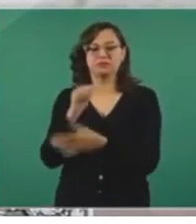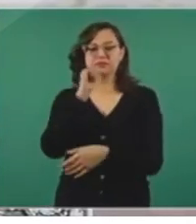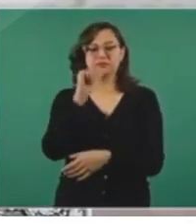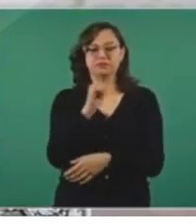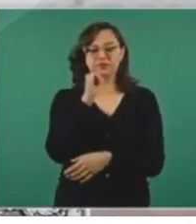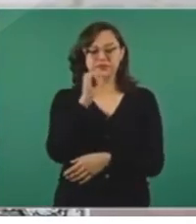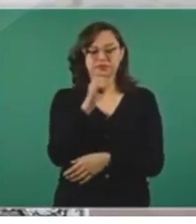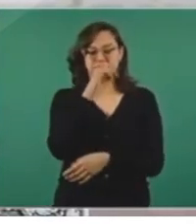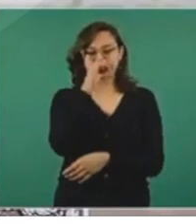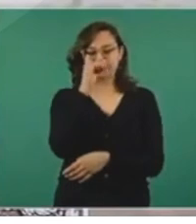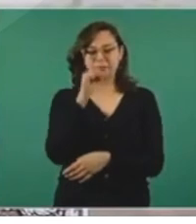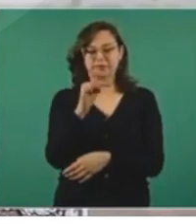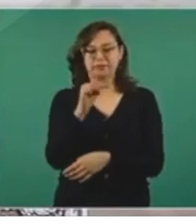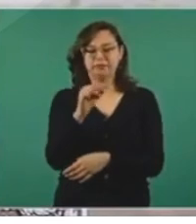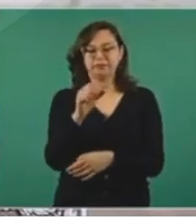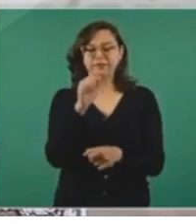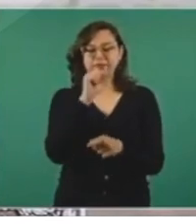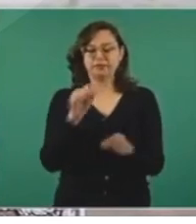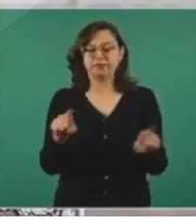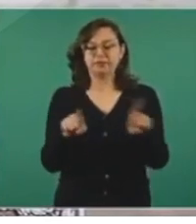Son de los que sostienen,